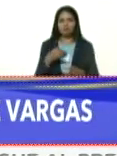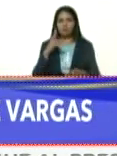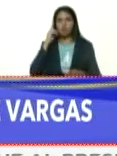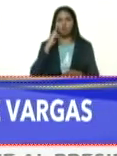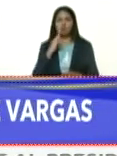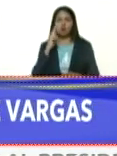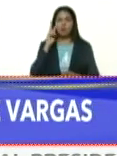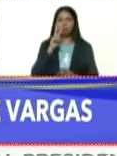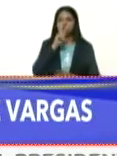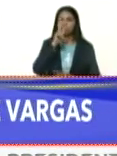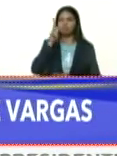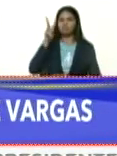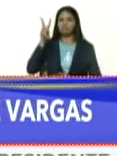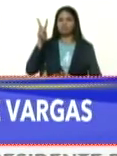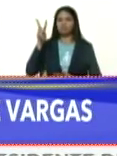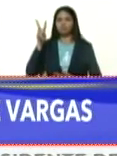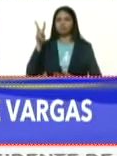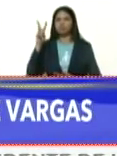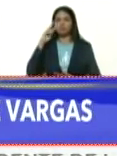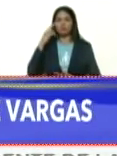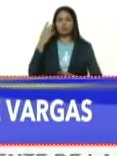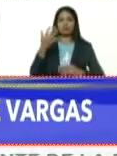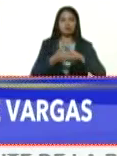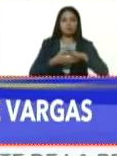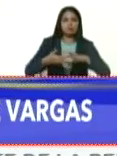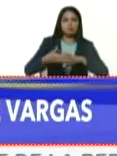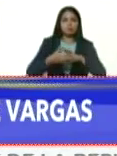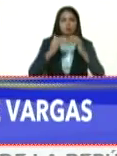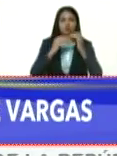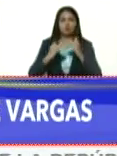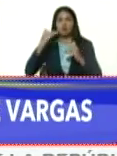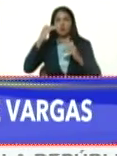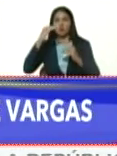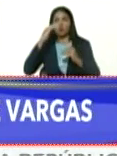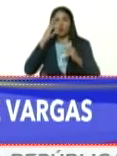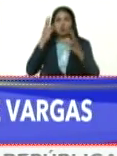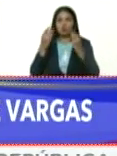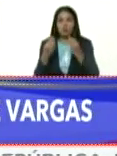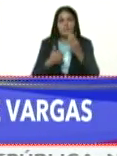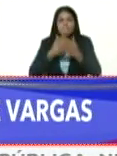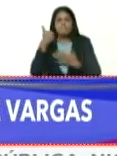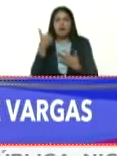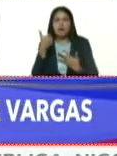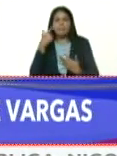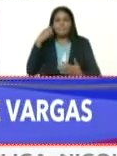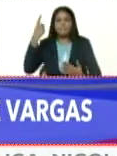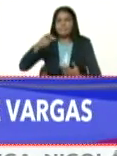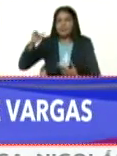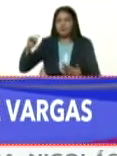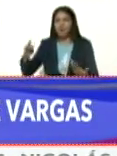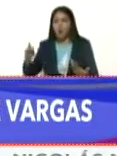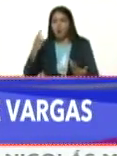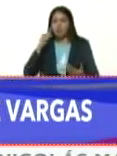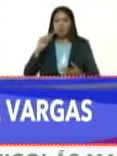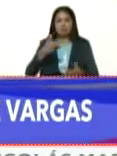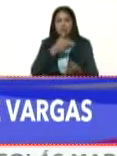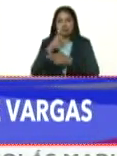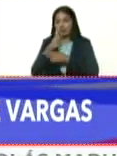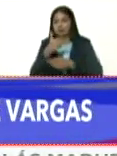al ver la situación de superioridad numérica y